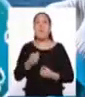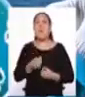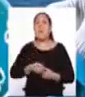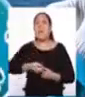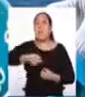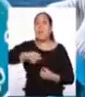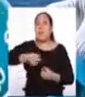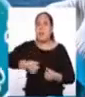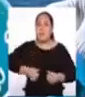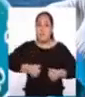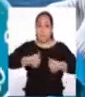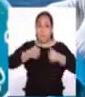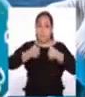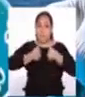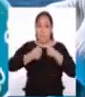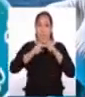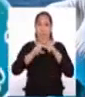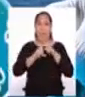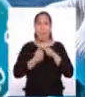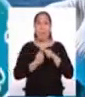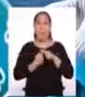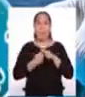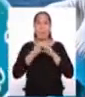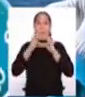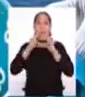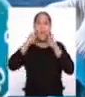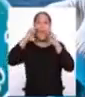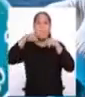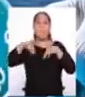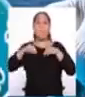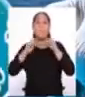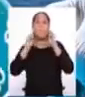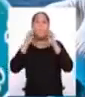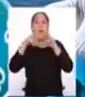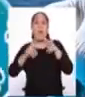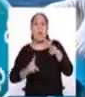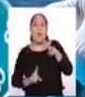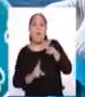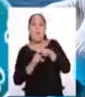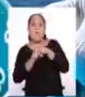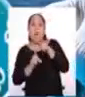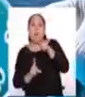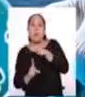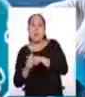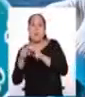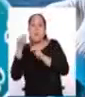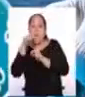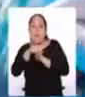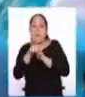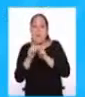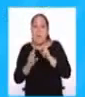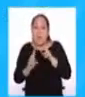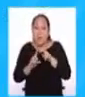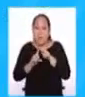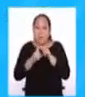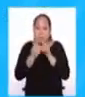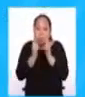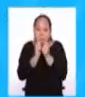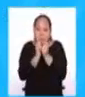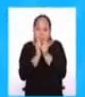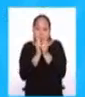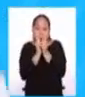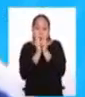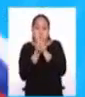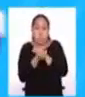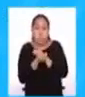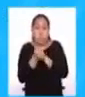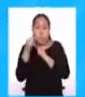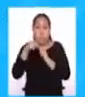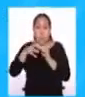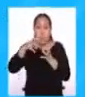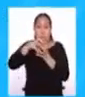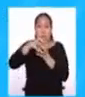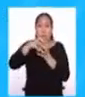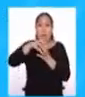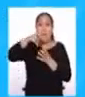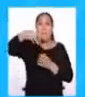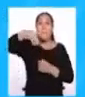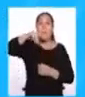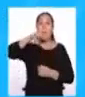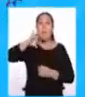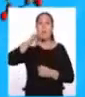los océanos, donde aparecieron y fueron evolucionando los primeros microorganismos. Según el biólogo